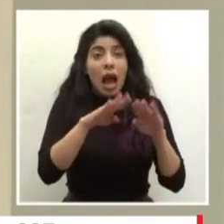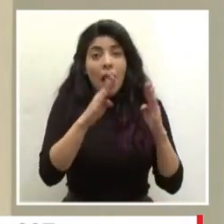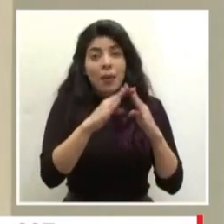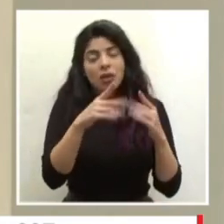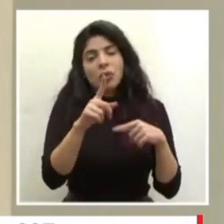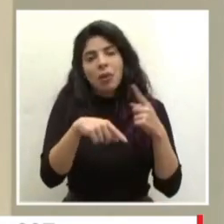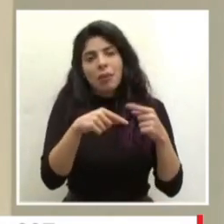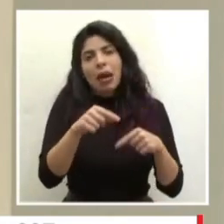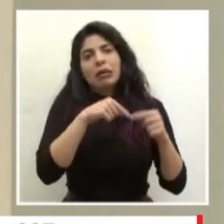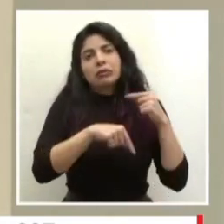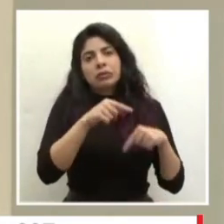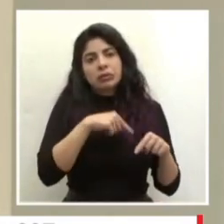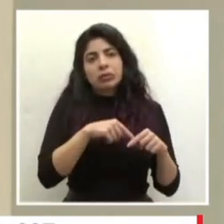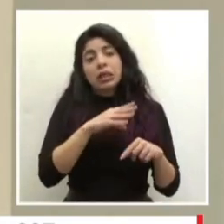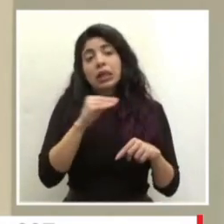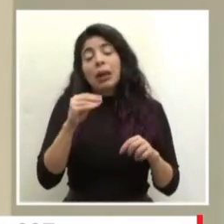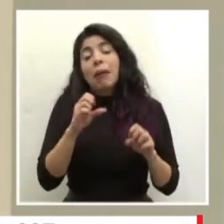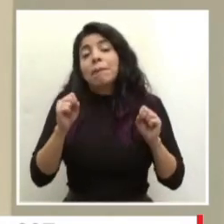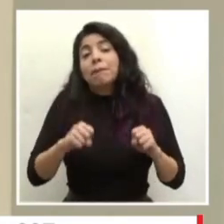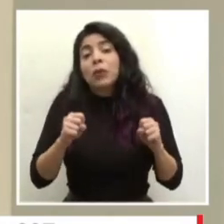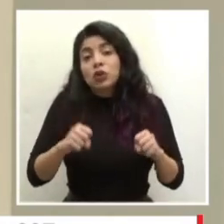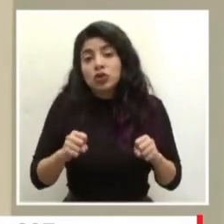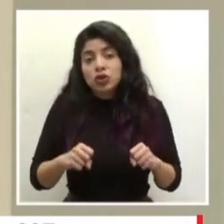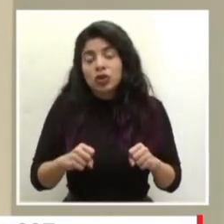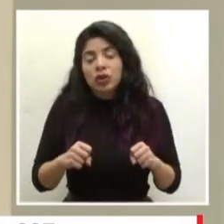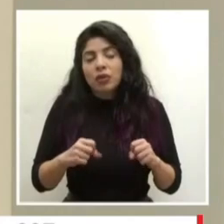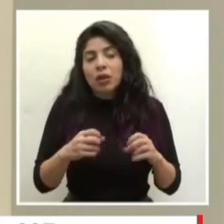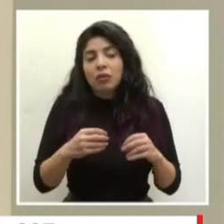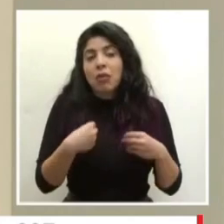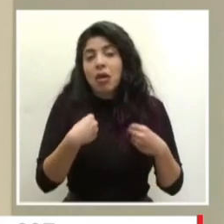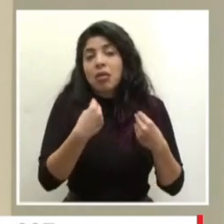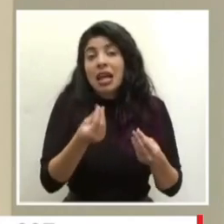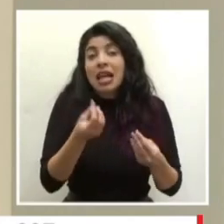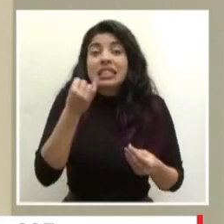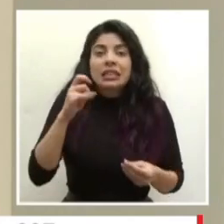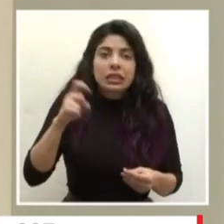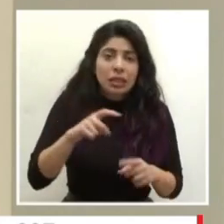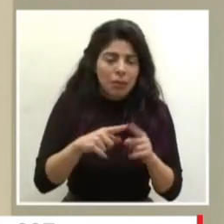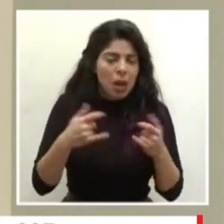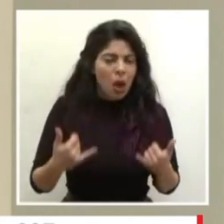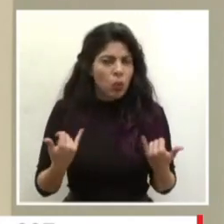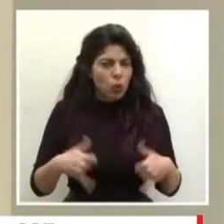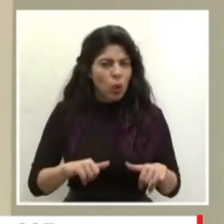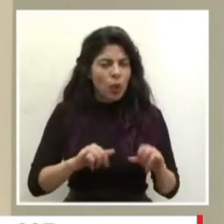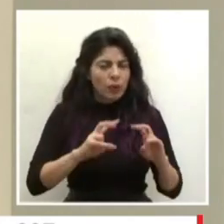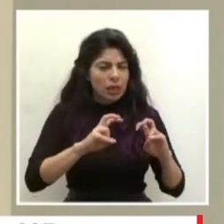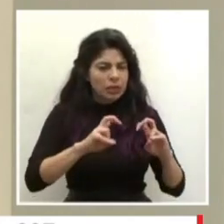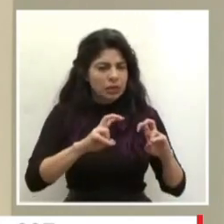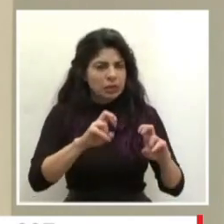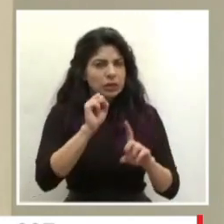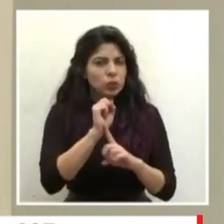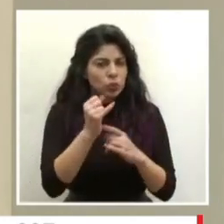y en su momento se podría eventualmente dar si la situación lo amerita, pero estamos en constante análisis de esa